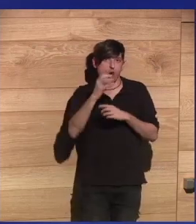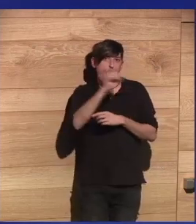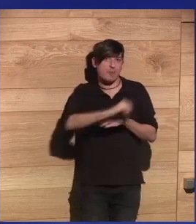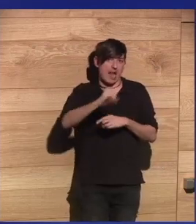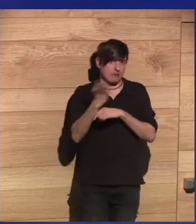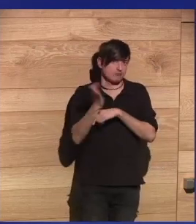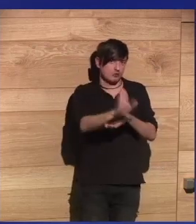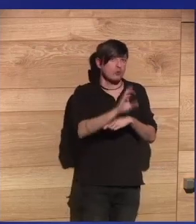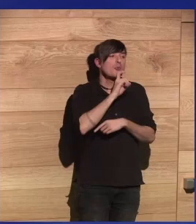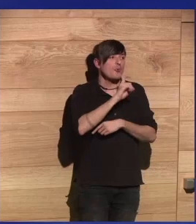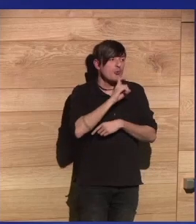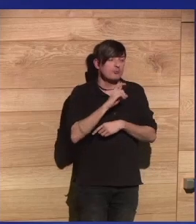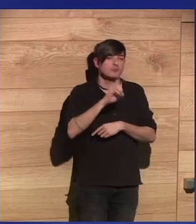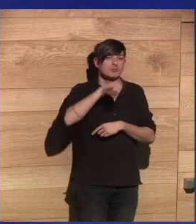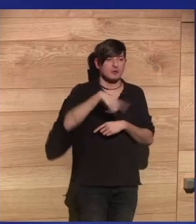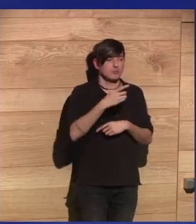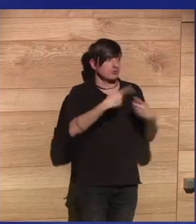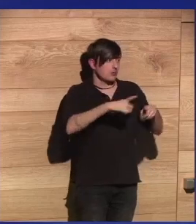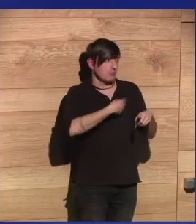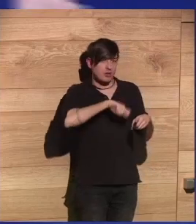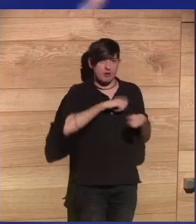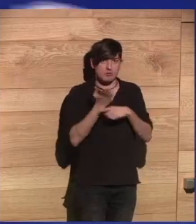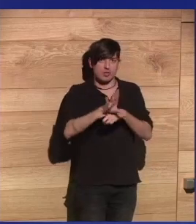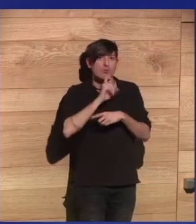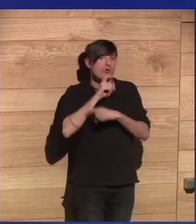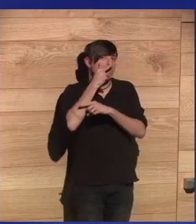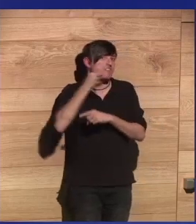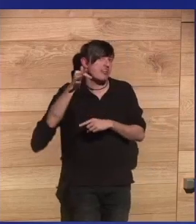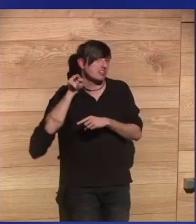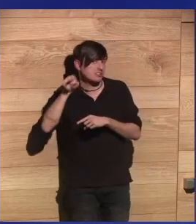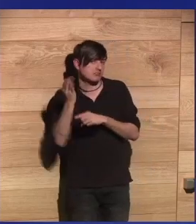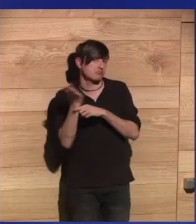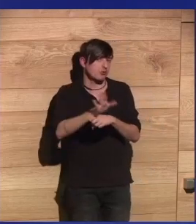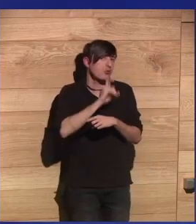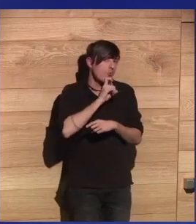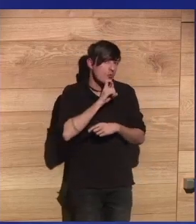cómo se representa la música española, cómo la representan los franceses,